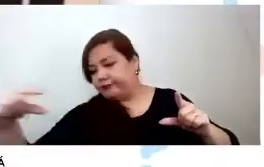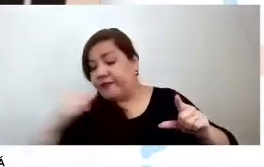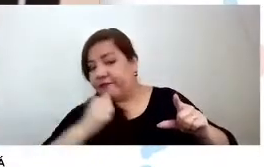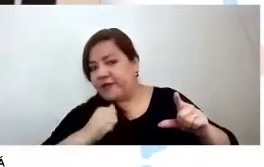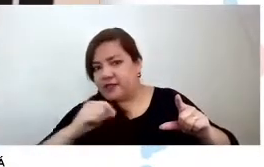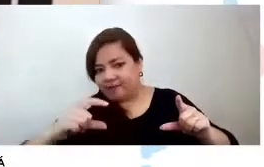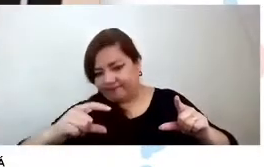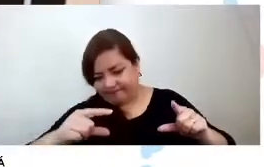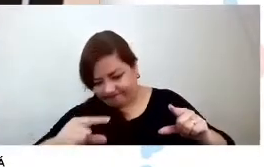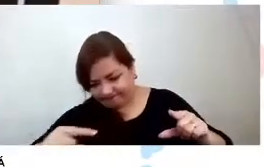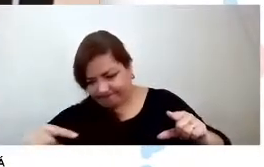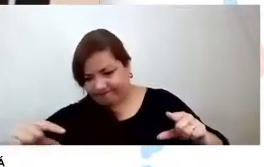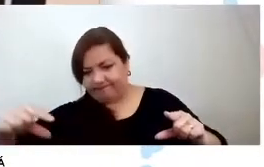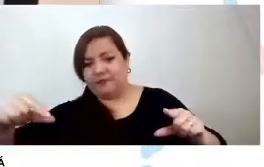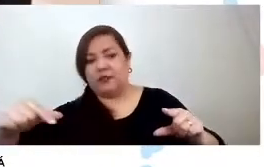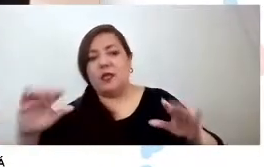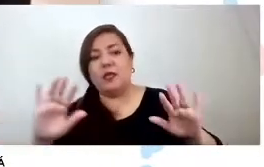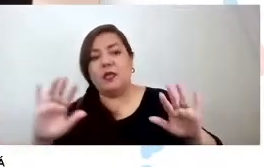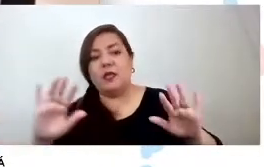podemos reconocer